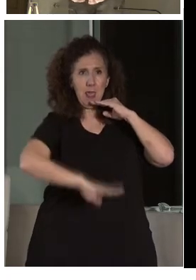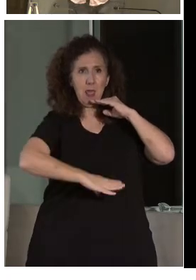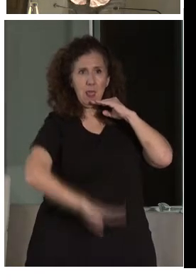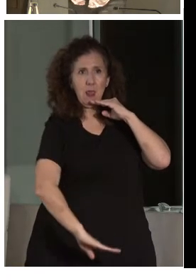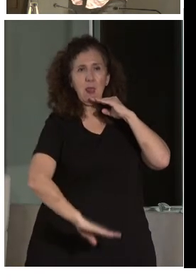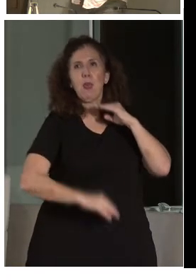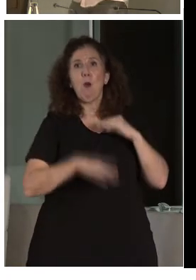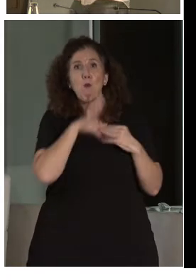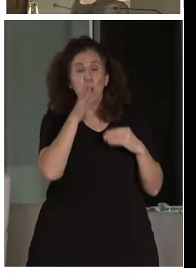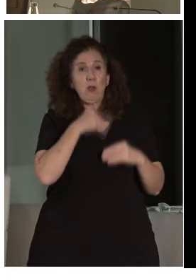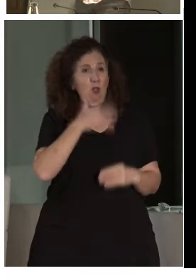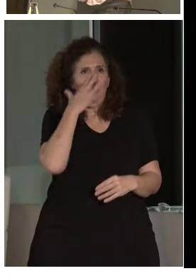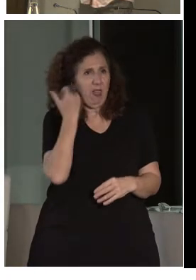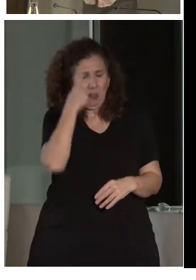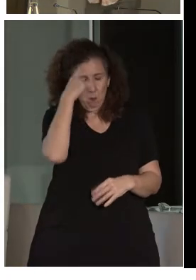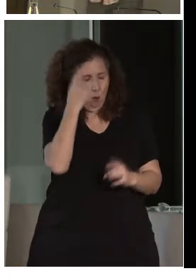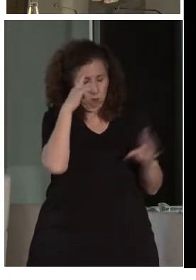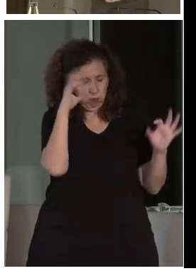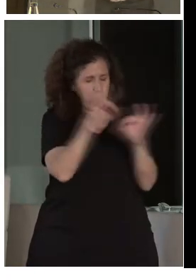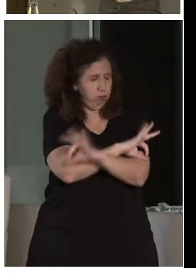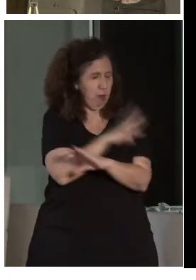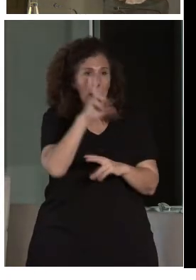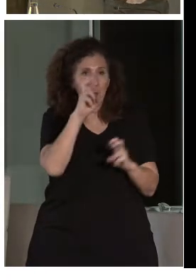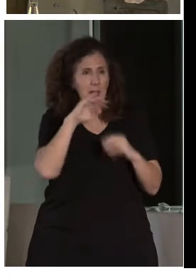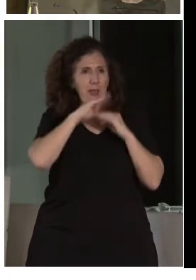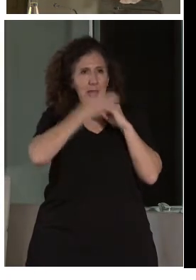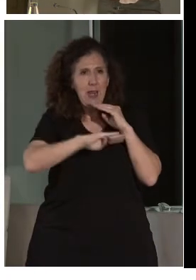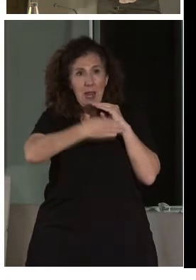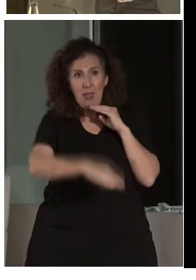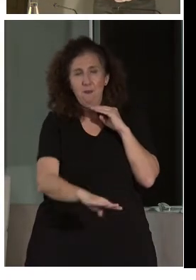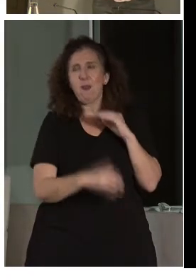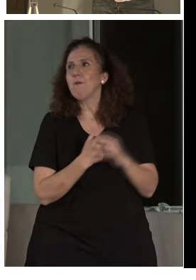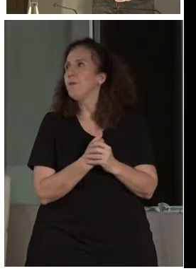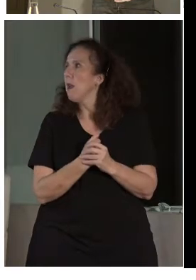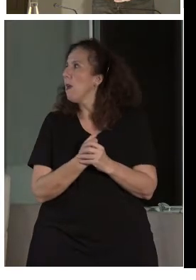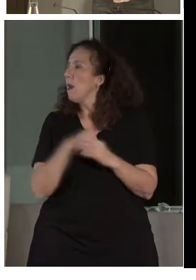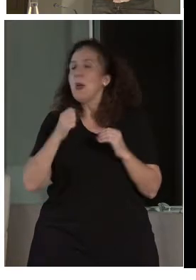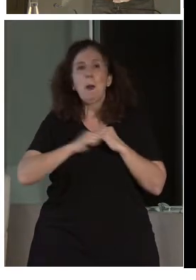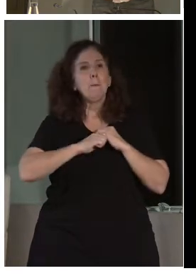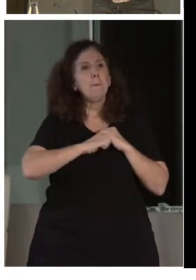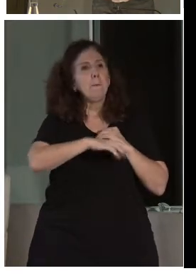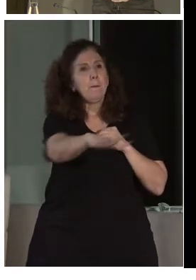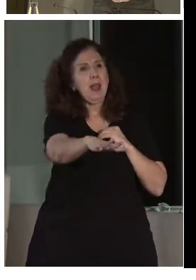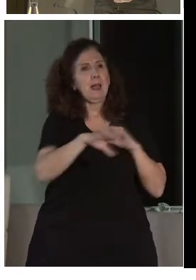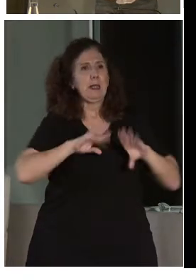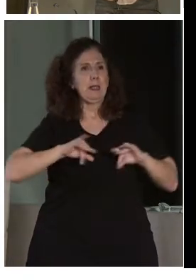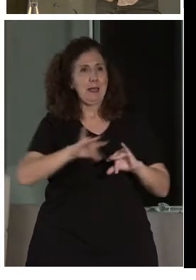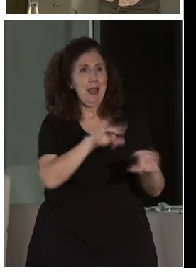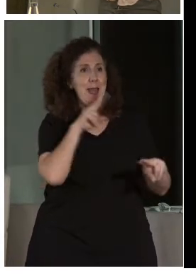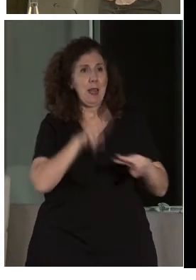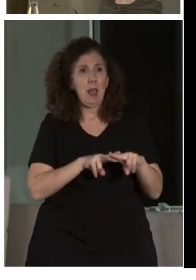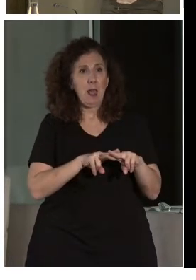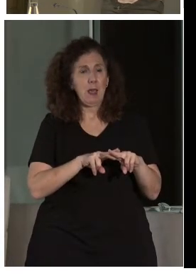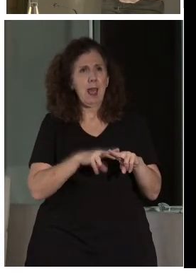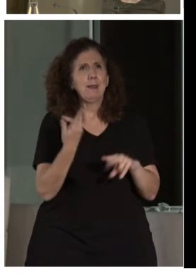que los franceses estaban un poco despistados respecto al relieve, ¿no? Ok, con playas de arena negra, con observación